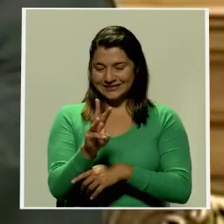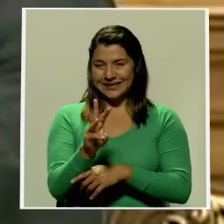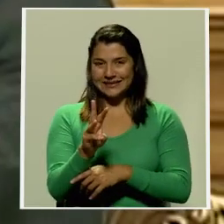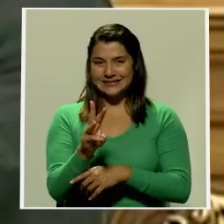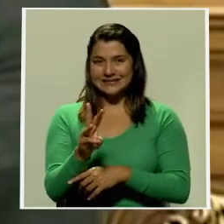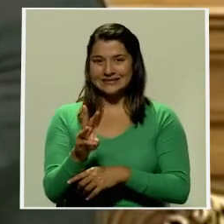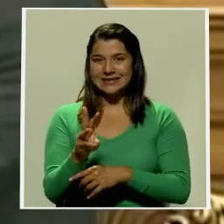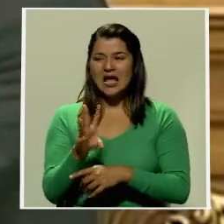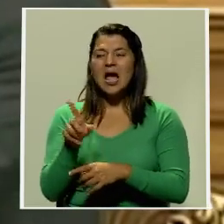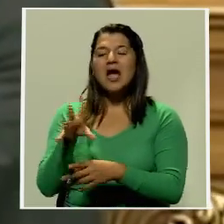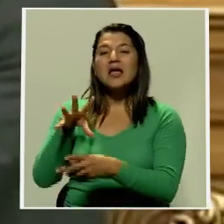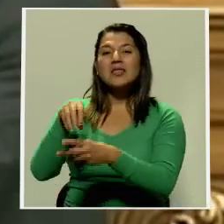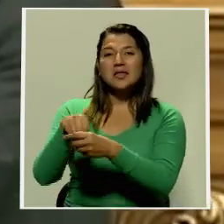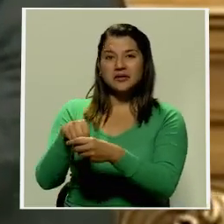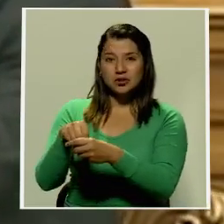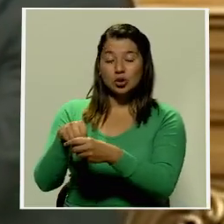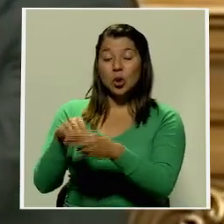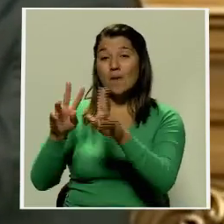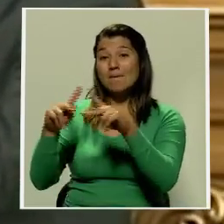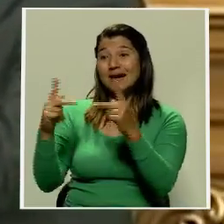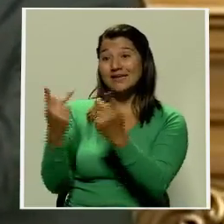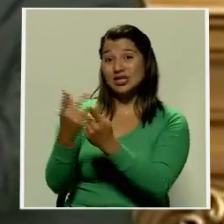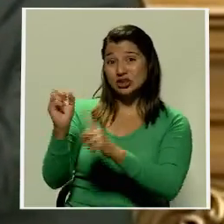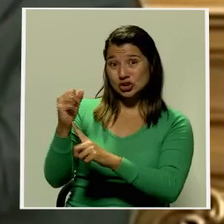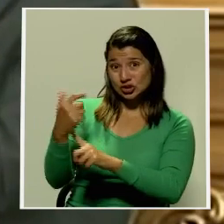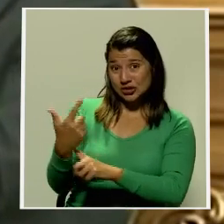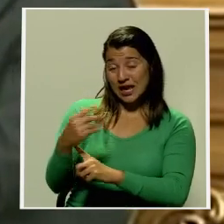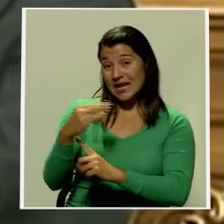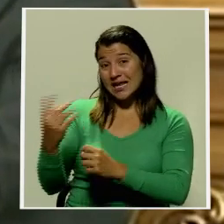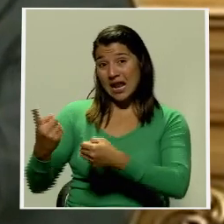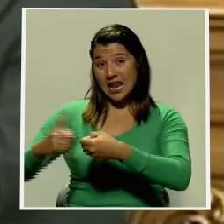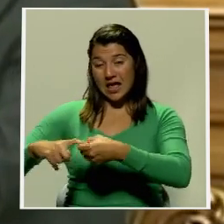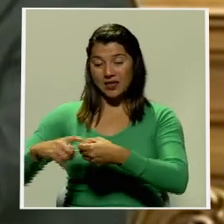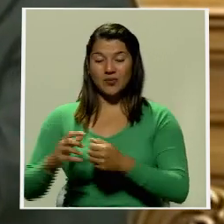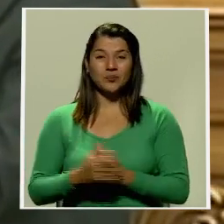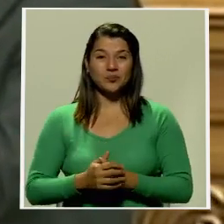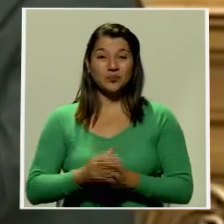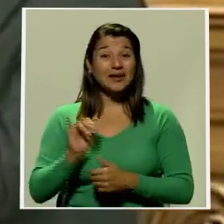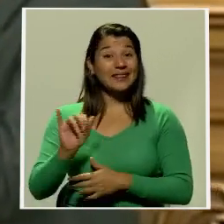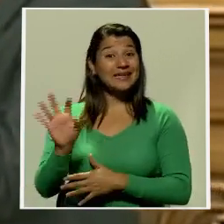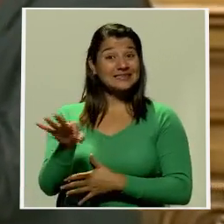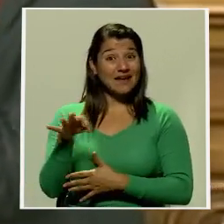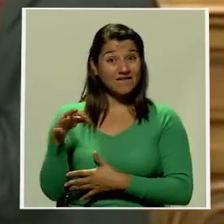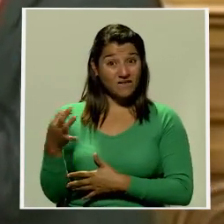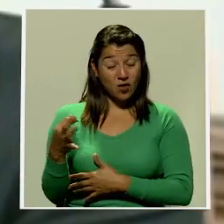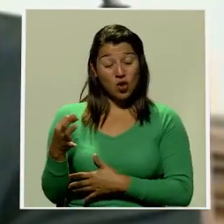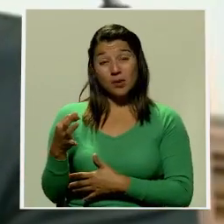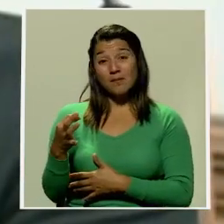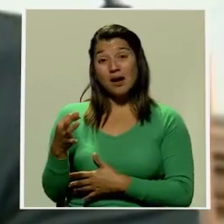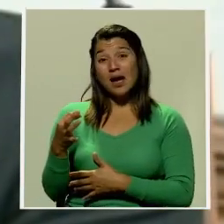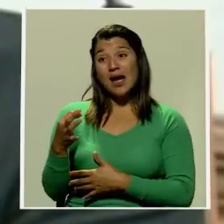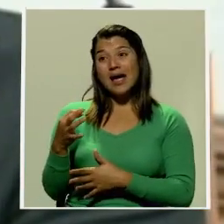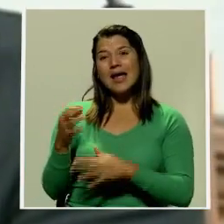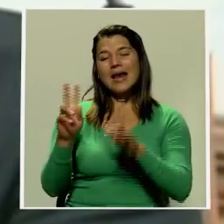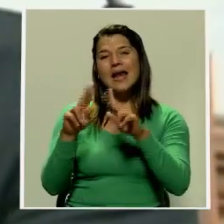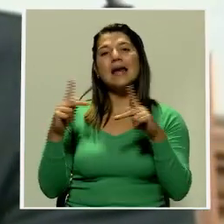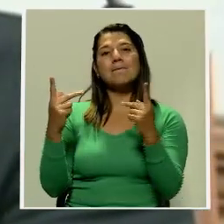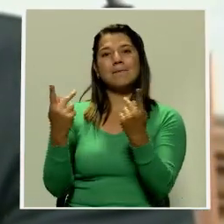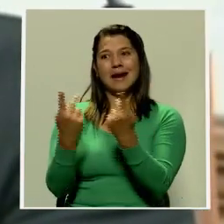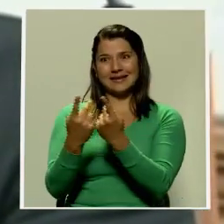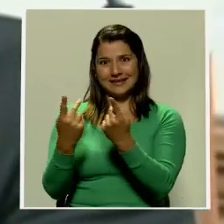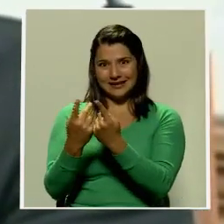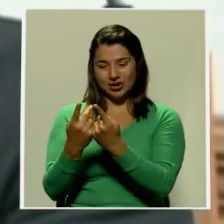Partido Socialista Unido de Venezuela y sus aliados. De esta manera, el oficialismo pasa a controlar el